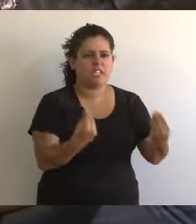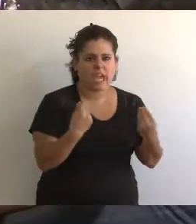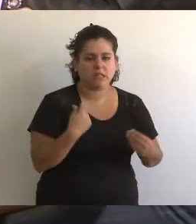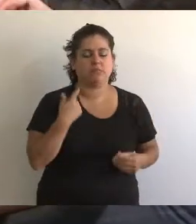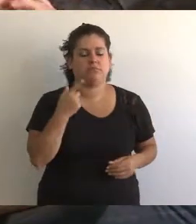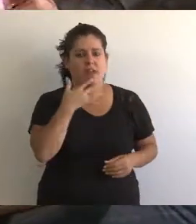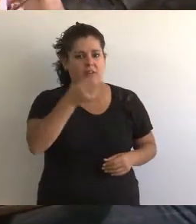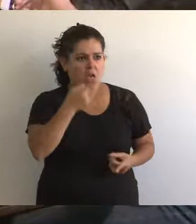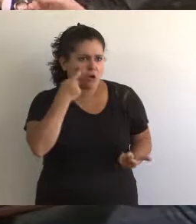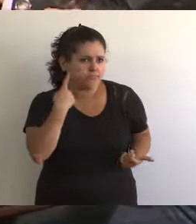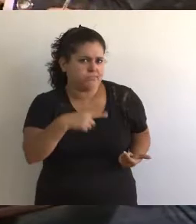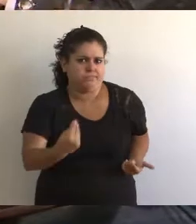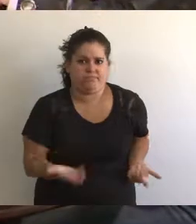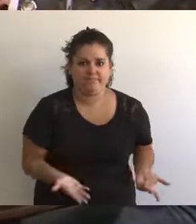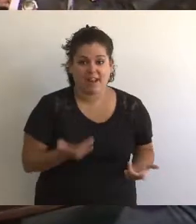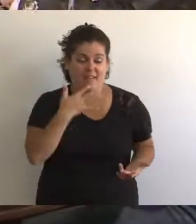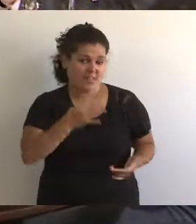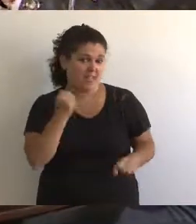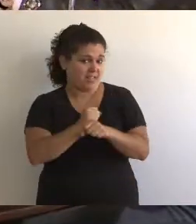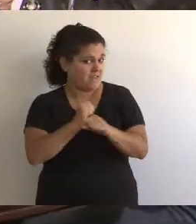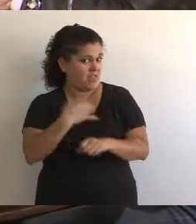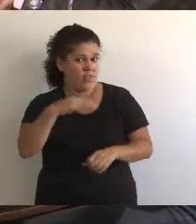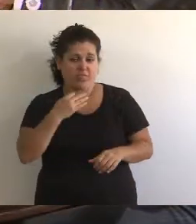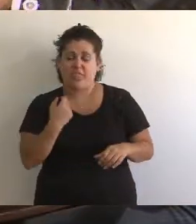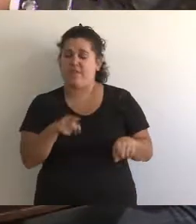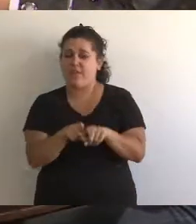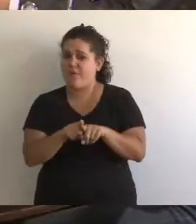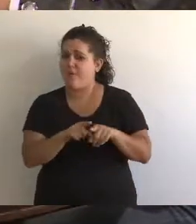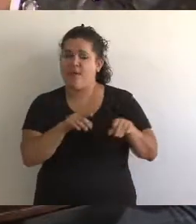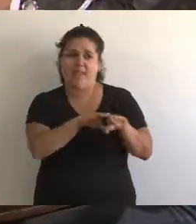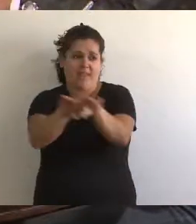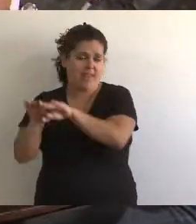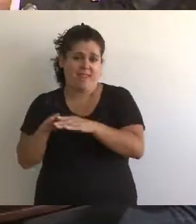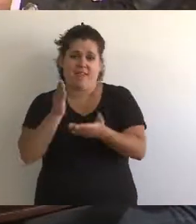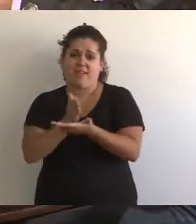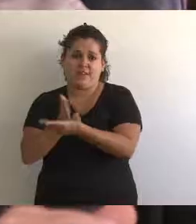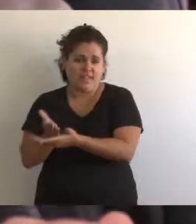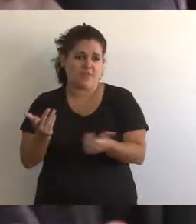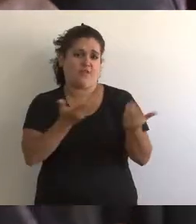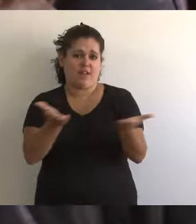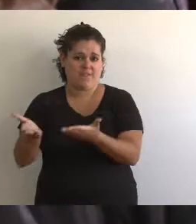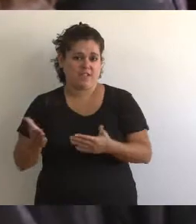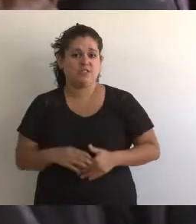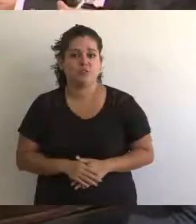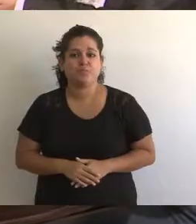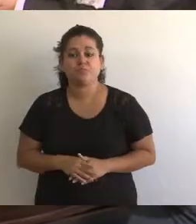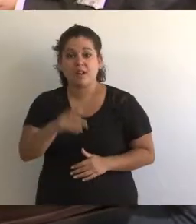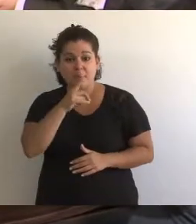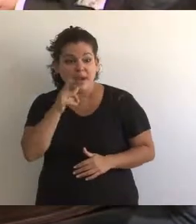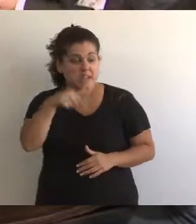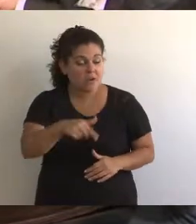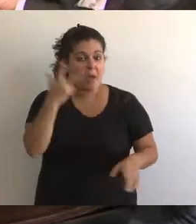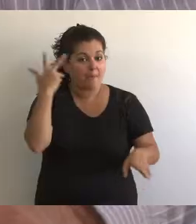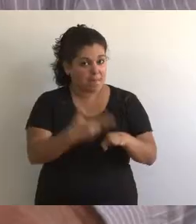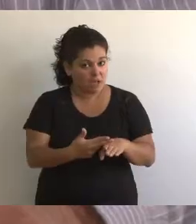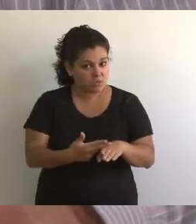y qué es lo que hay que regular. Por supuesto, un trabajador tiene que tener las mismas protecciones y beneficios que cualquier otro. ¿Les parece si compartimos